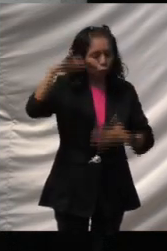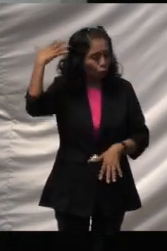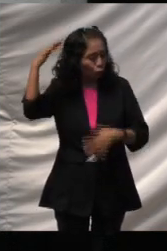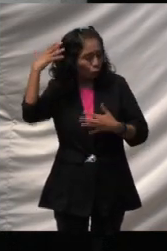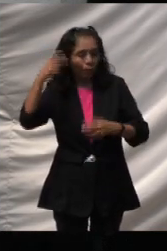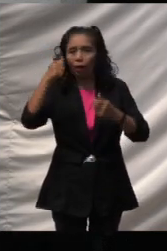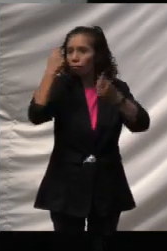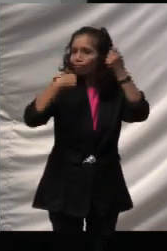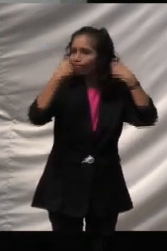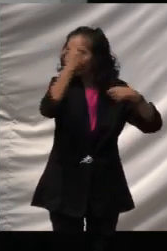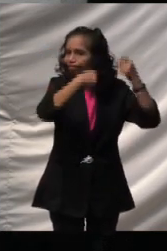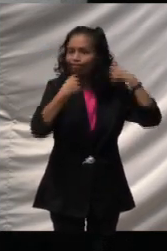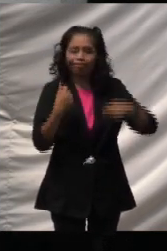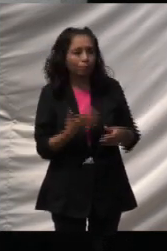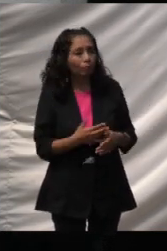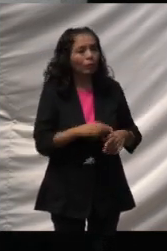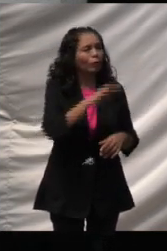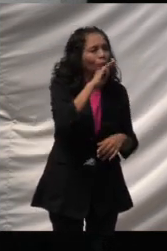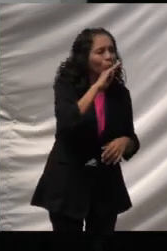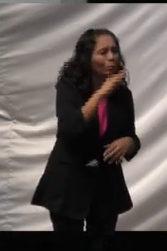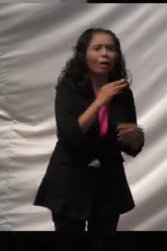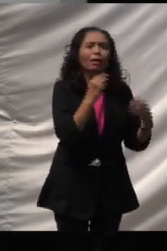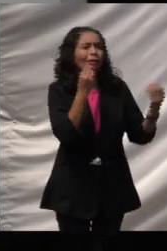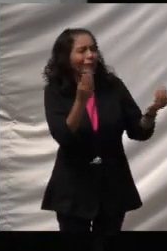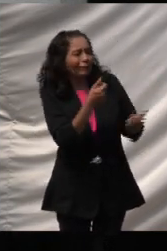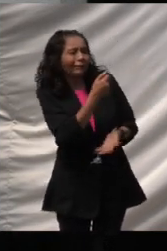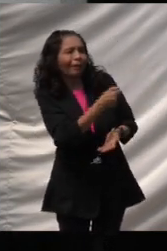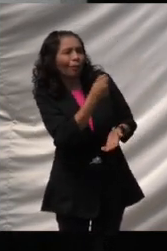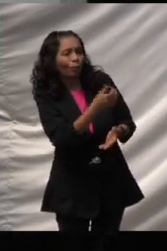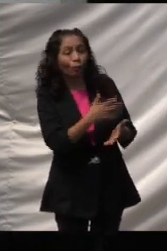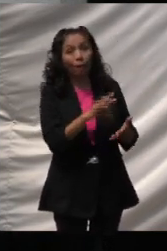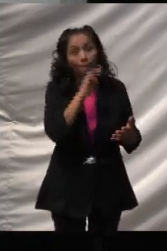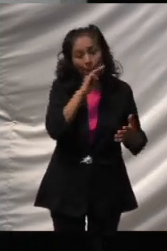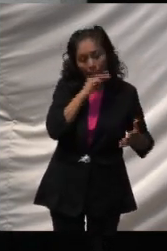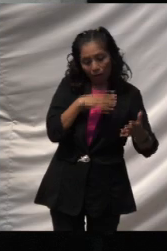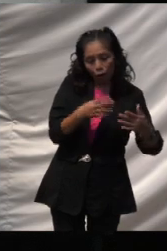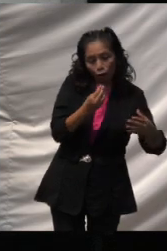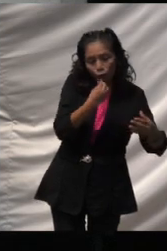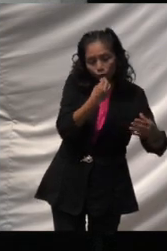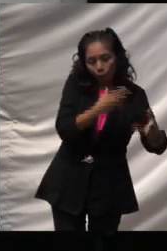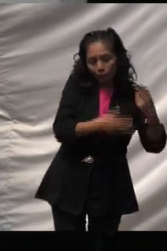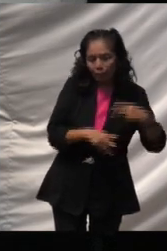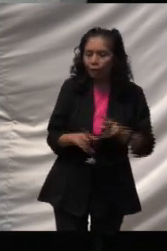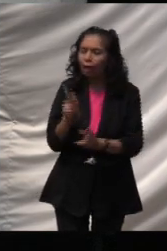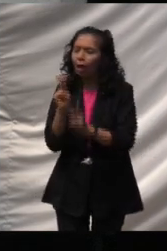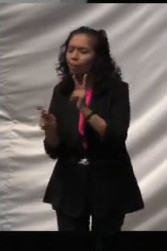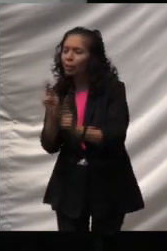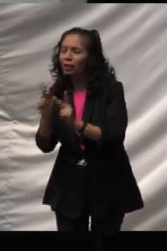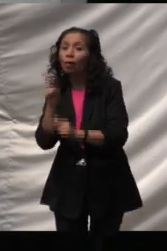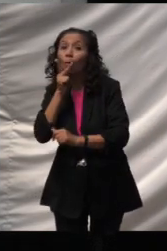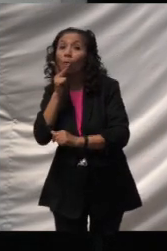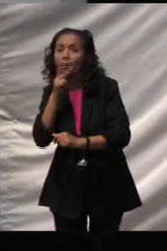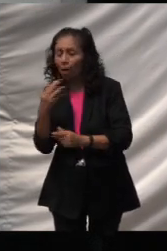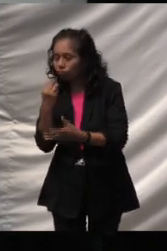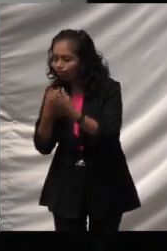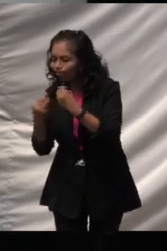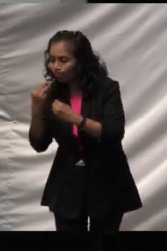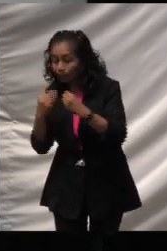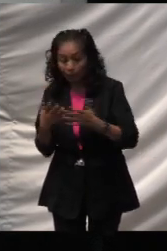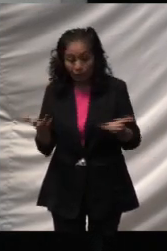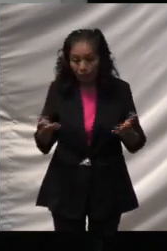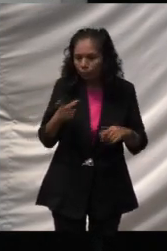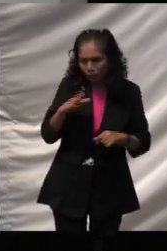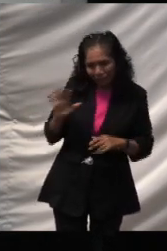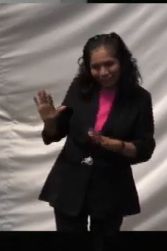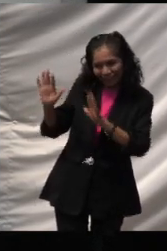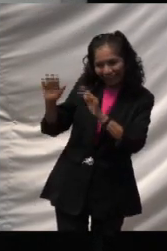se arregla, saluda a su madre, quien le prepara su lunch, mientras desayuna con su padre, los cuales le desean un hermoso